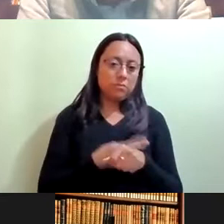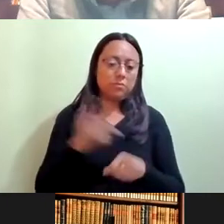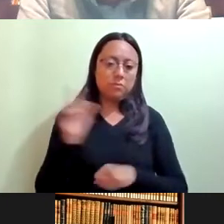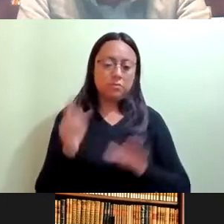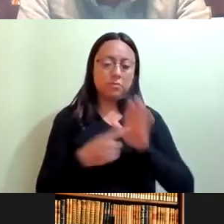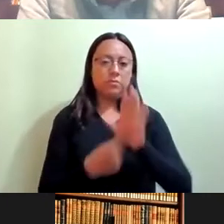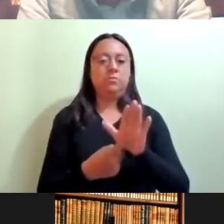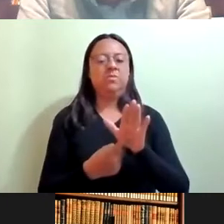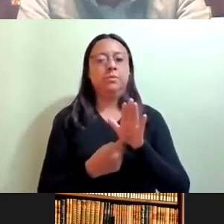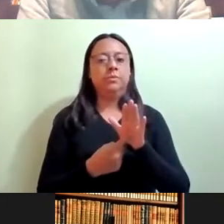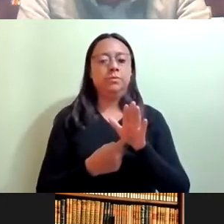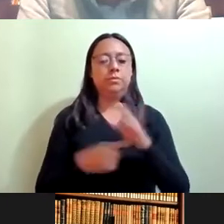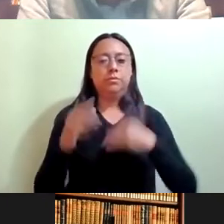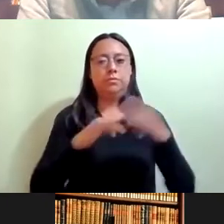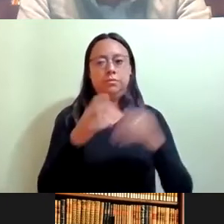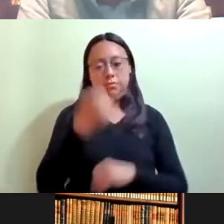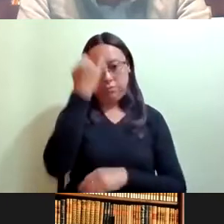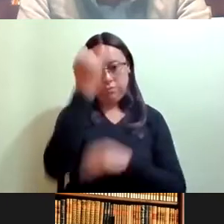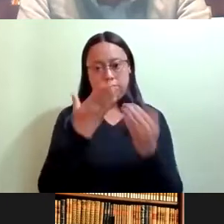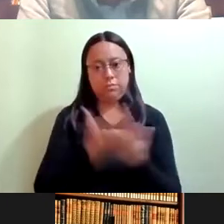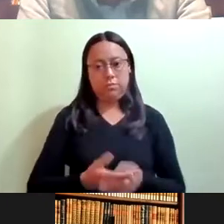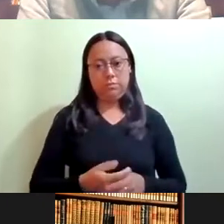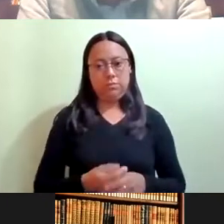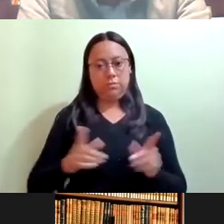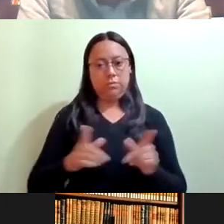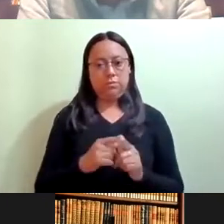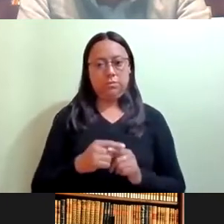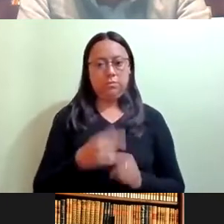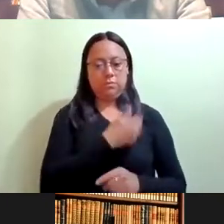presentación de las iniciativas. Es cuanto, presidente.